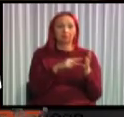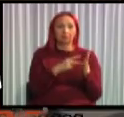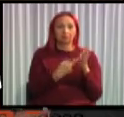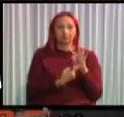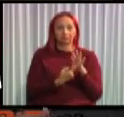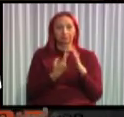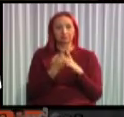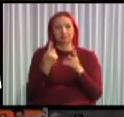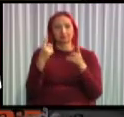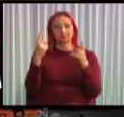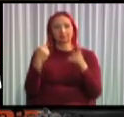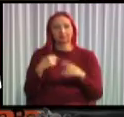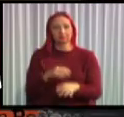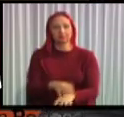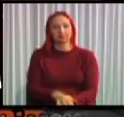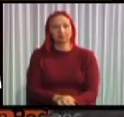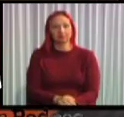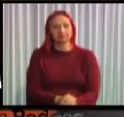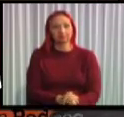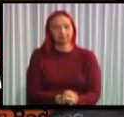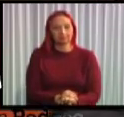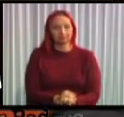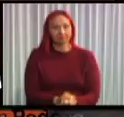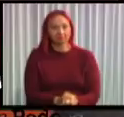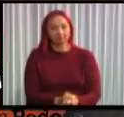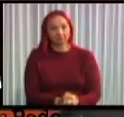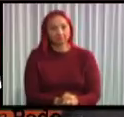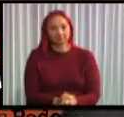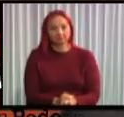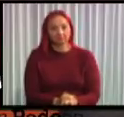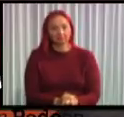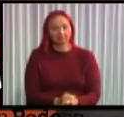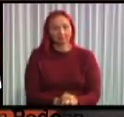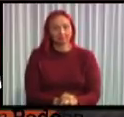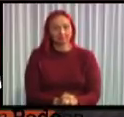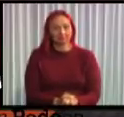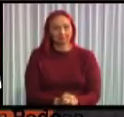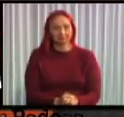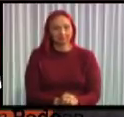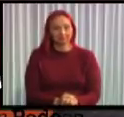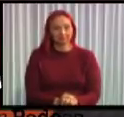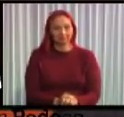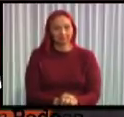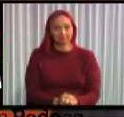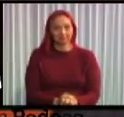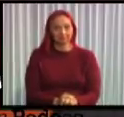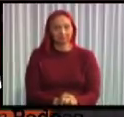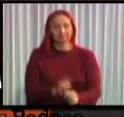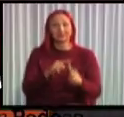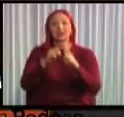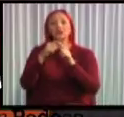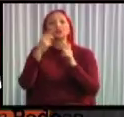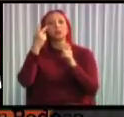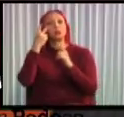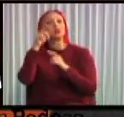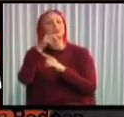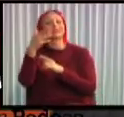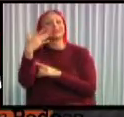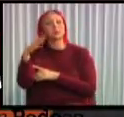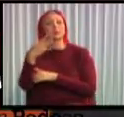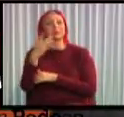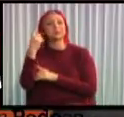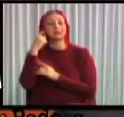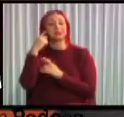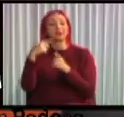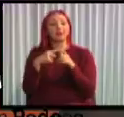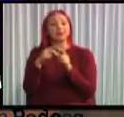el trompo de lujo de uno. Oh. El titular, por ahí anda la mancha, por ahí entonces, anda el juego de la mancha. Por sí. Ahí. Ese era una del puro.